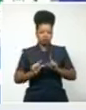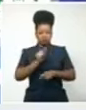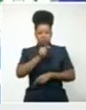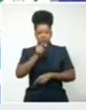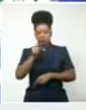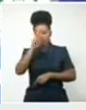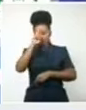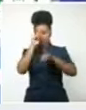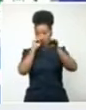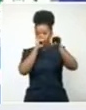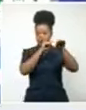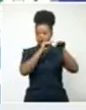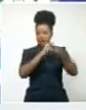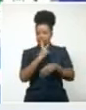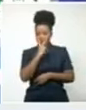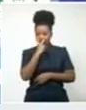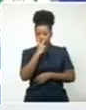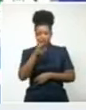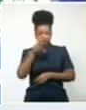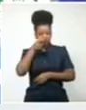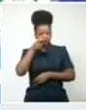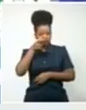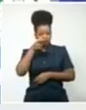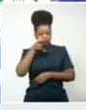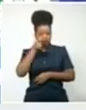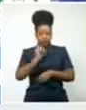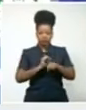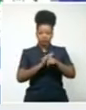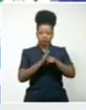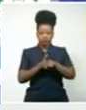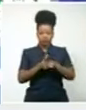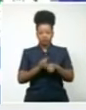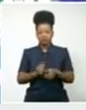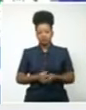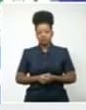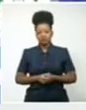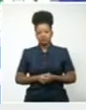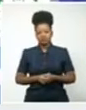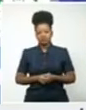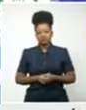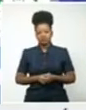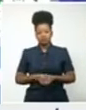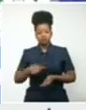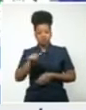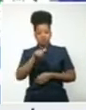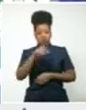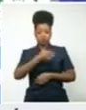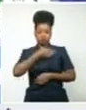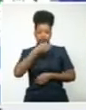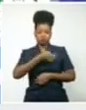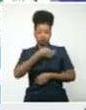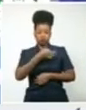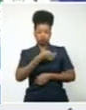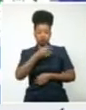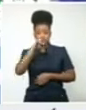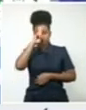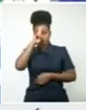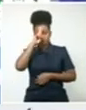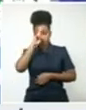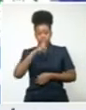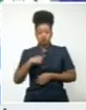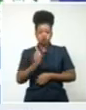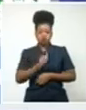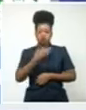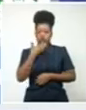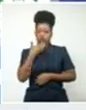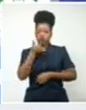para la atención y vigilancia de la COVID-19. También destacó el titular del sector que estamos en el mejor momento